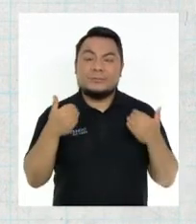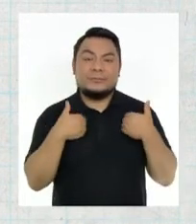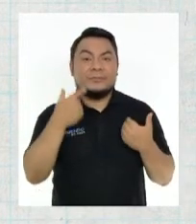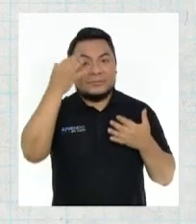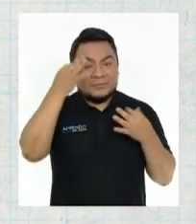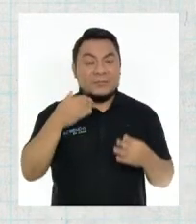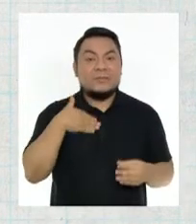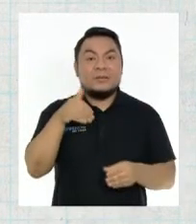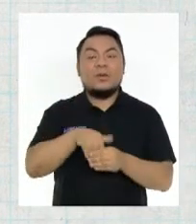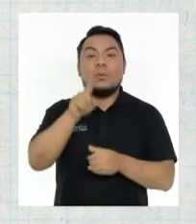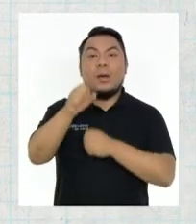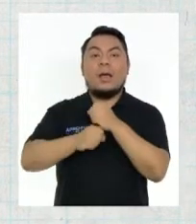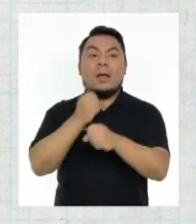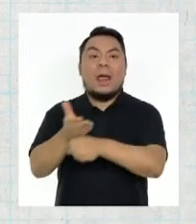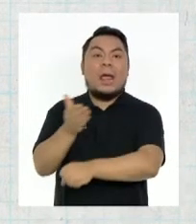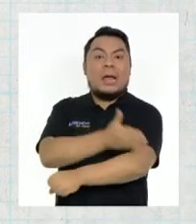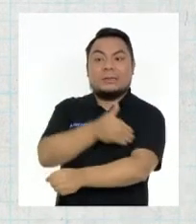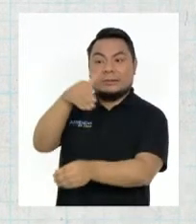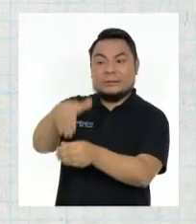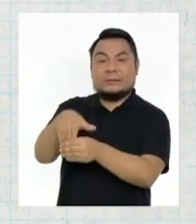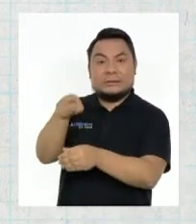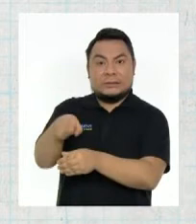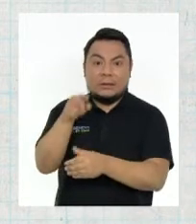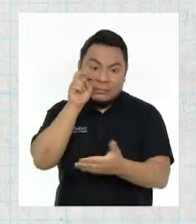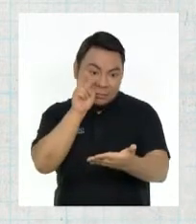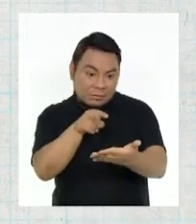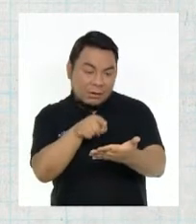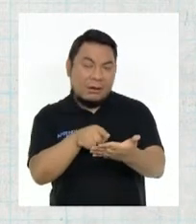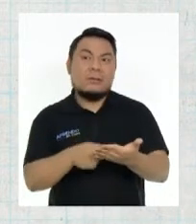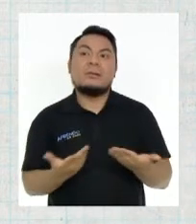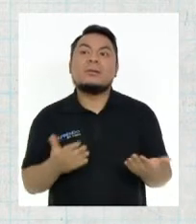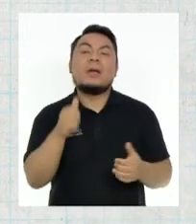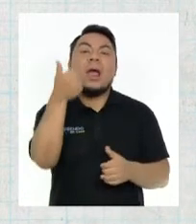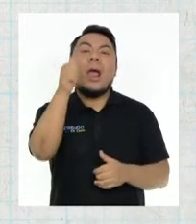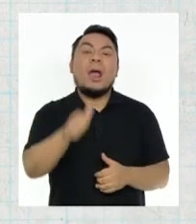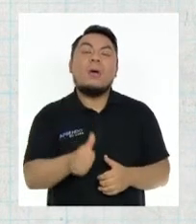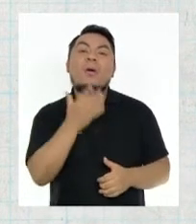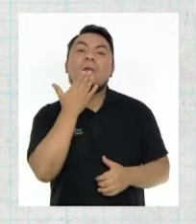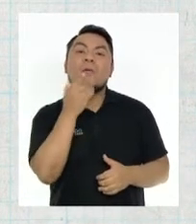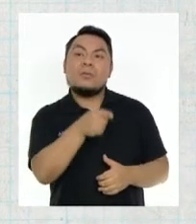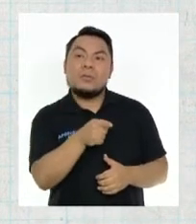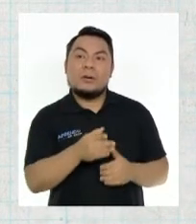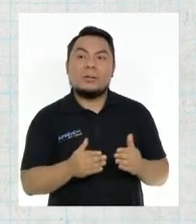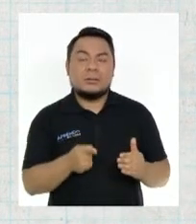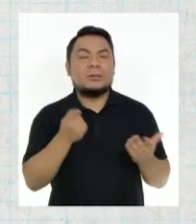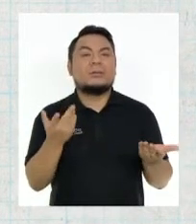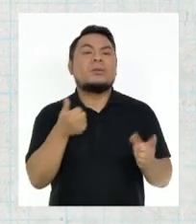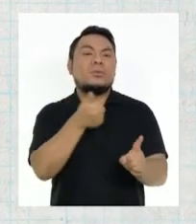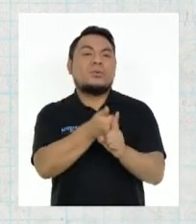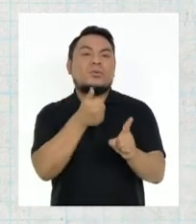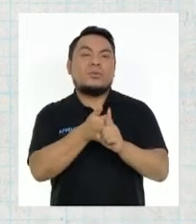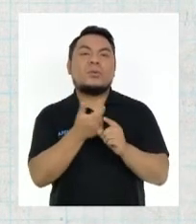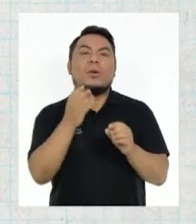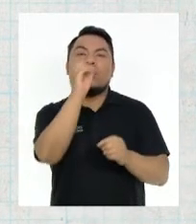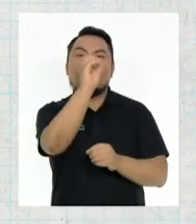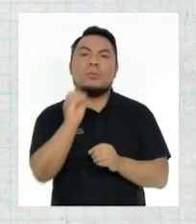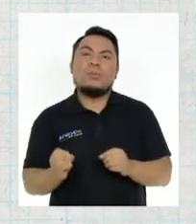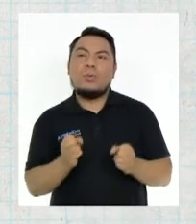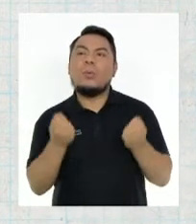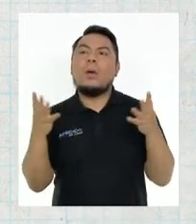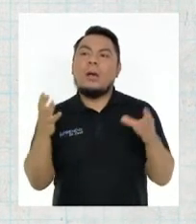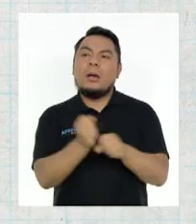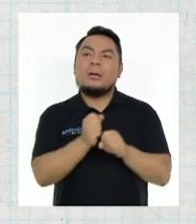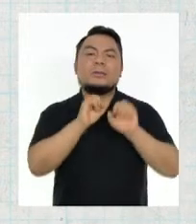mi voto un año antes de la elección. Visualmente, notamos que la barra azul de mayor longitud le corresponde a un porcentaje de los encuestados